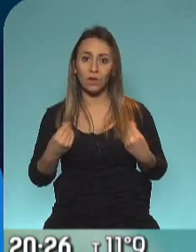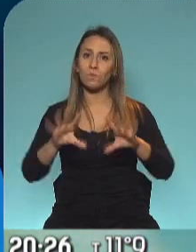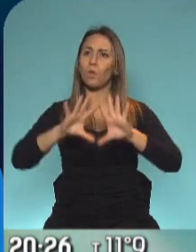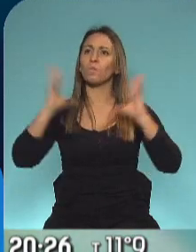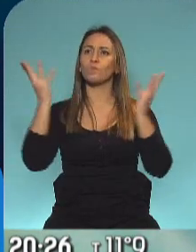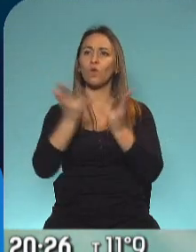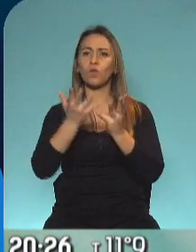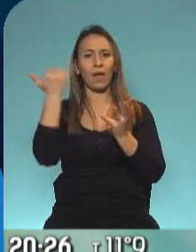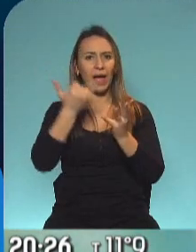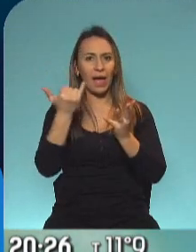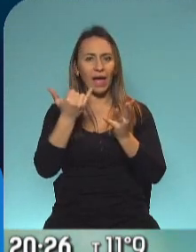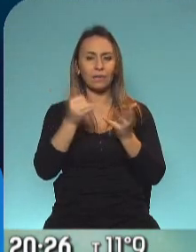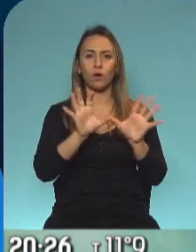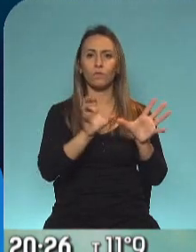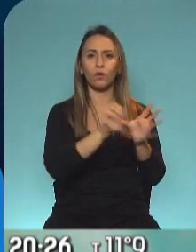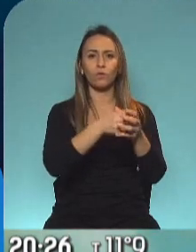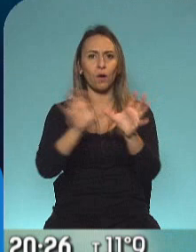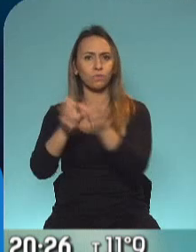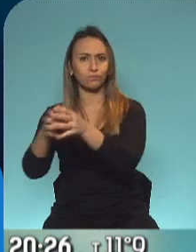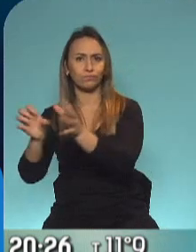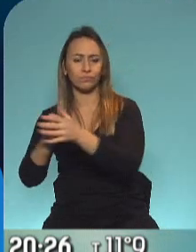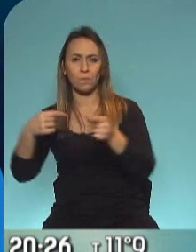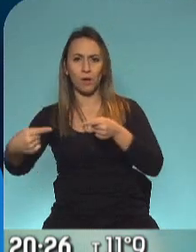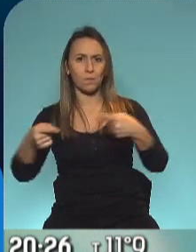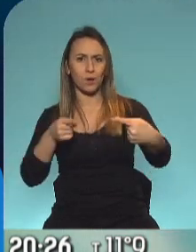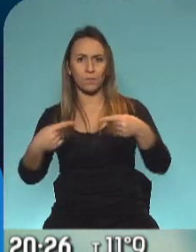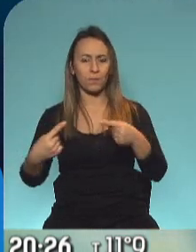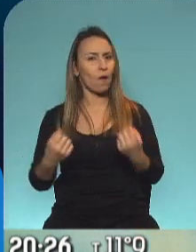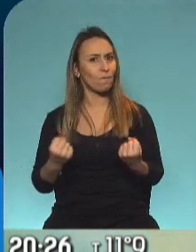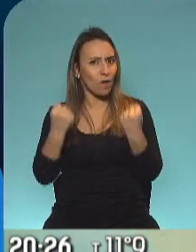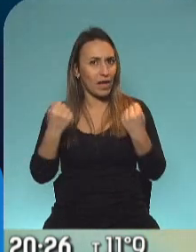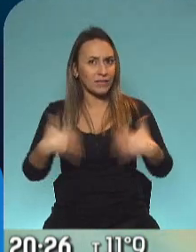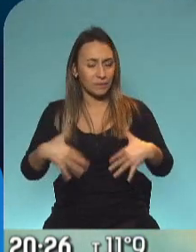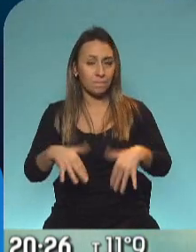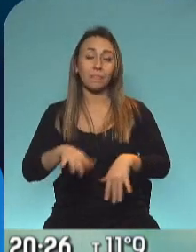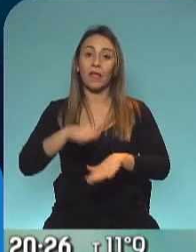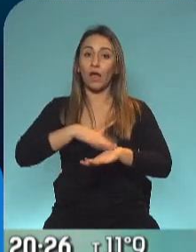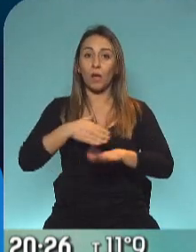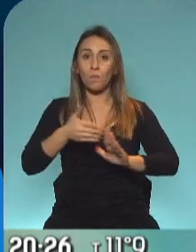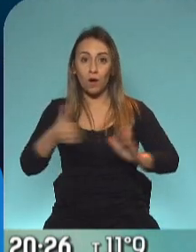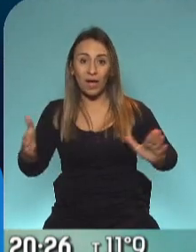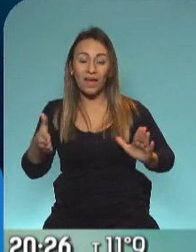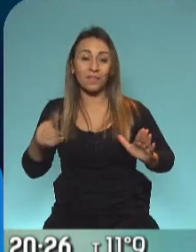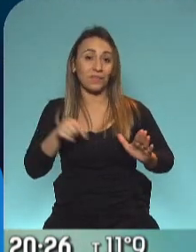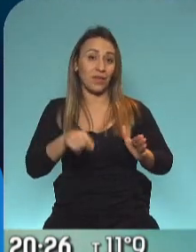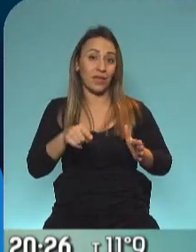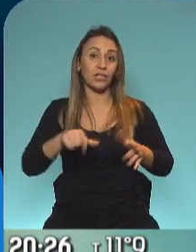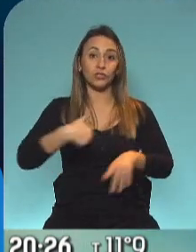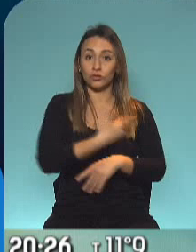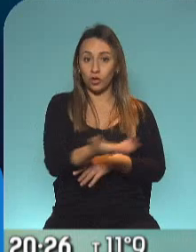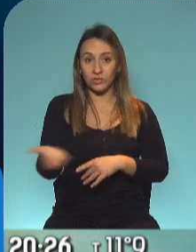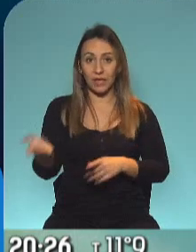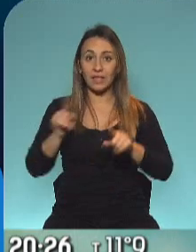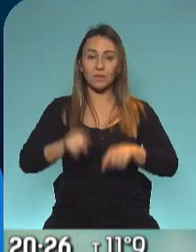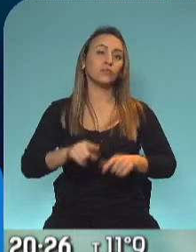polos. Un mundo donde los polos están cada vez más fuertes, hasta quizás sería en una época de redes, es decir, una época en la cual la sociedad y cada